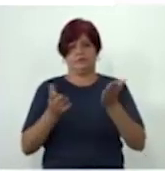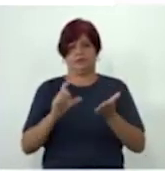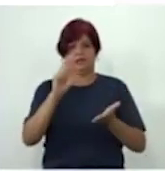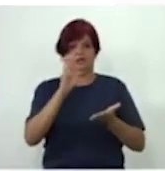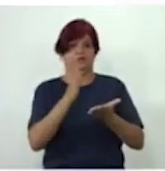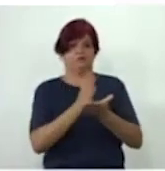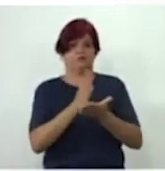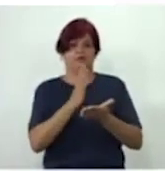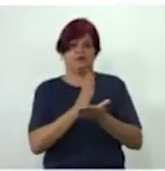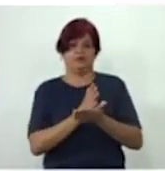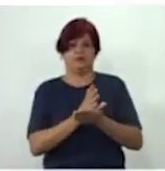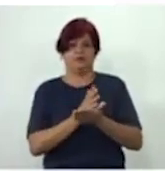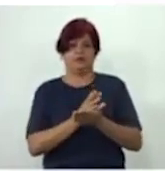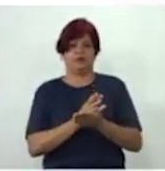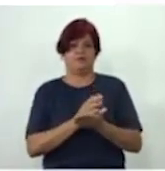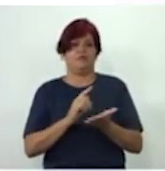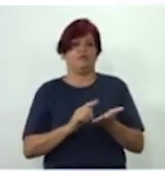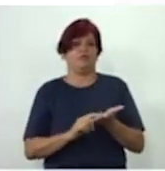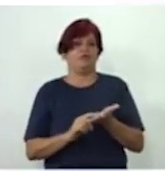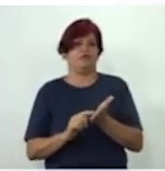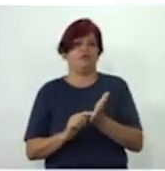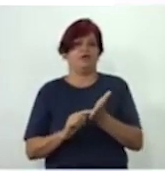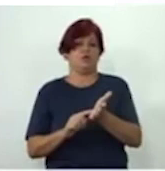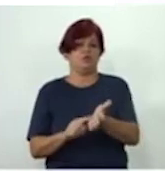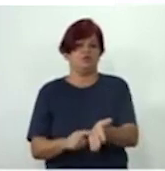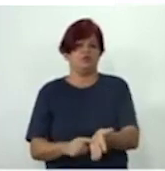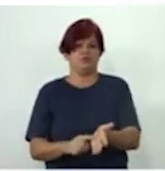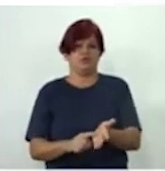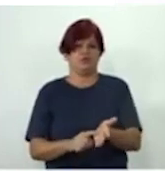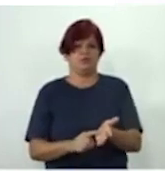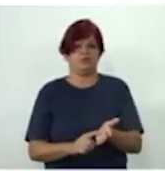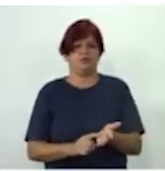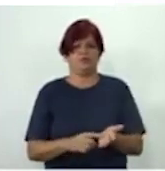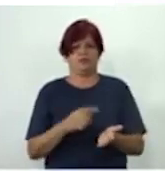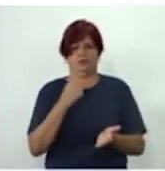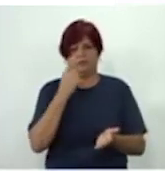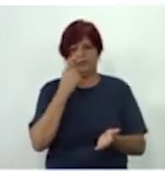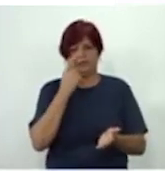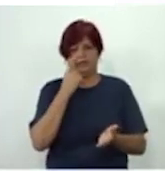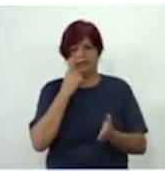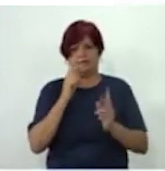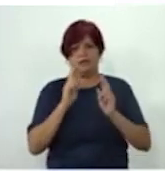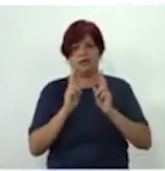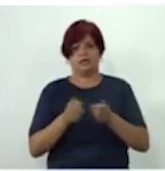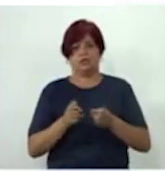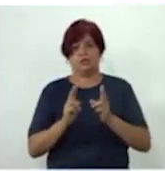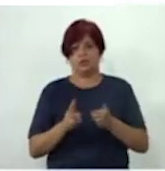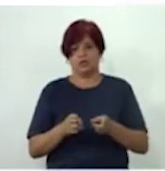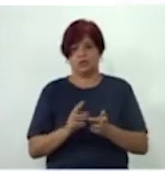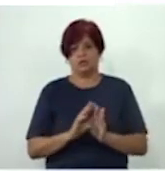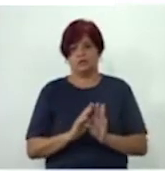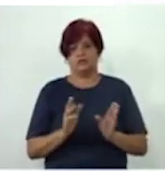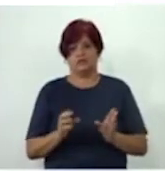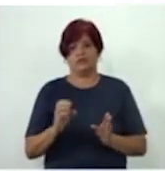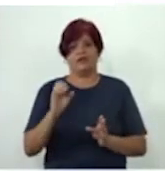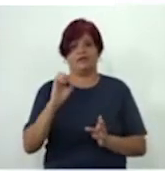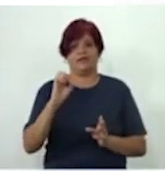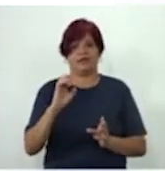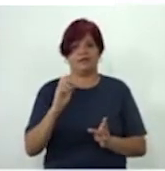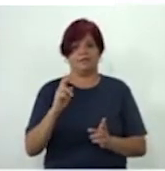clase, recomendamos tener en cuenta las orientaciones dadas en el epígrafe